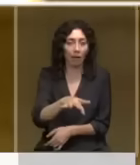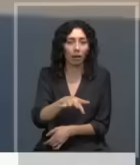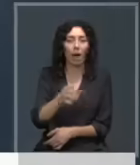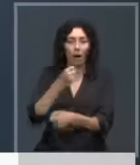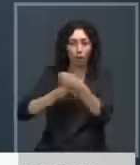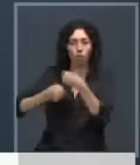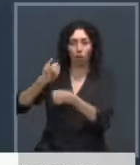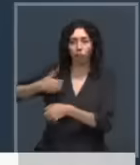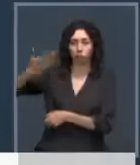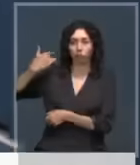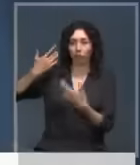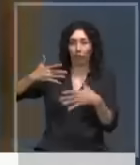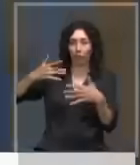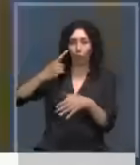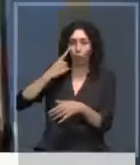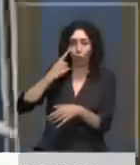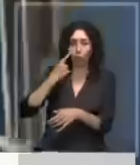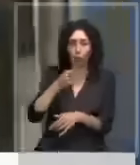años.